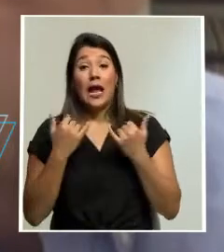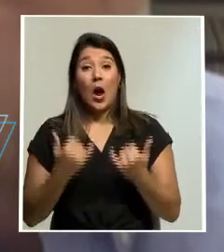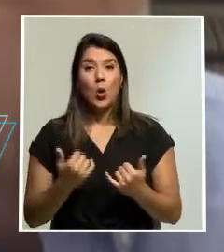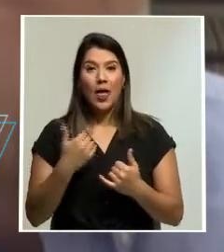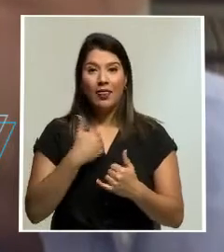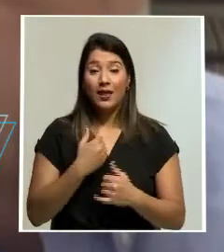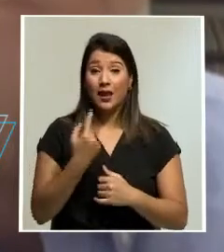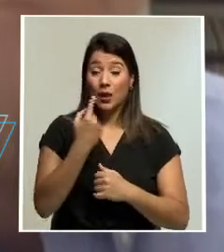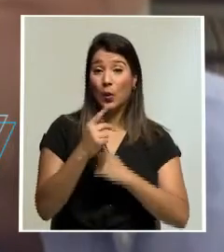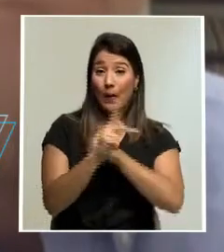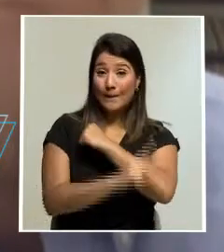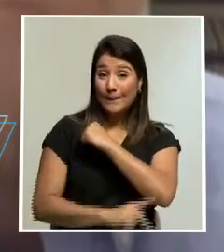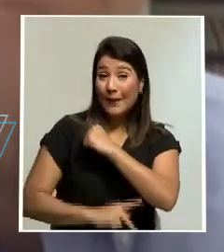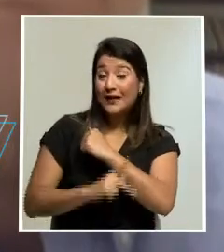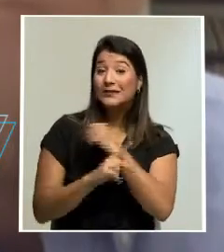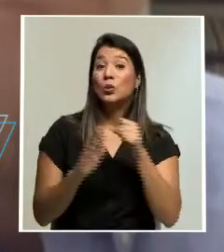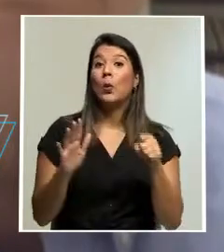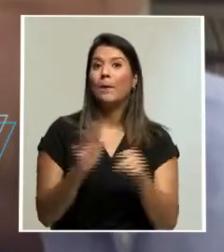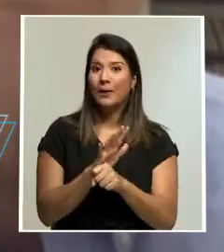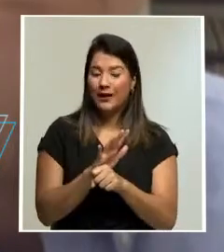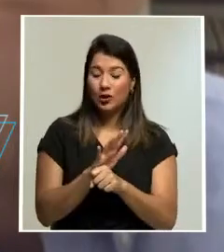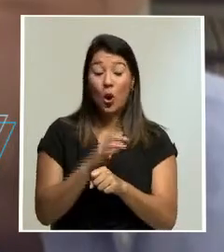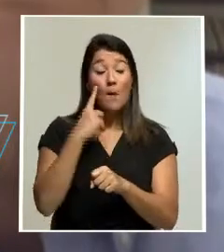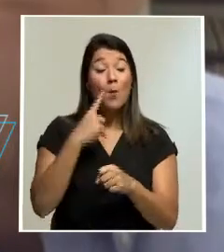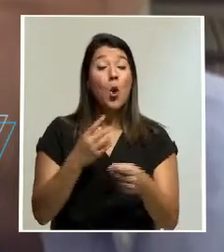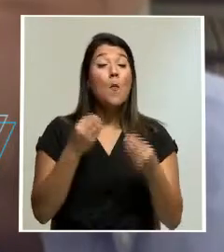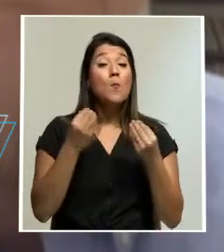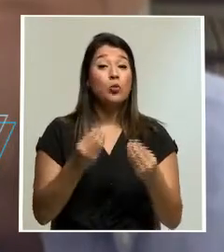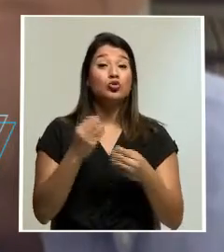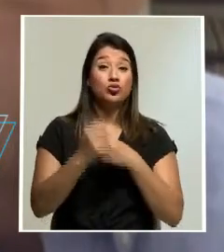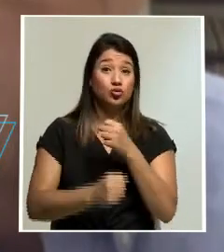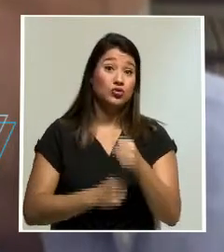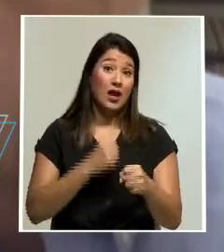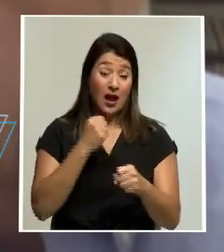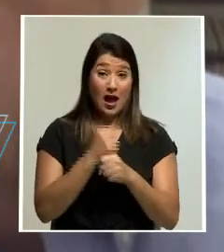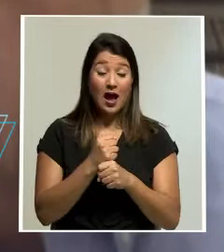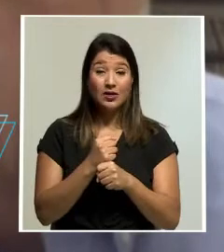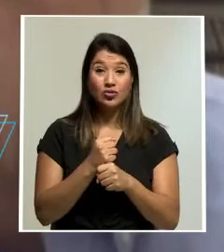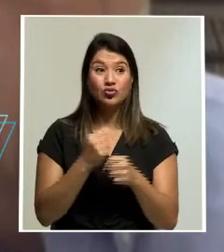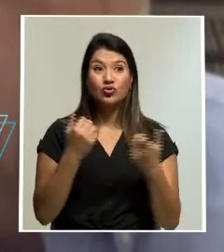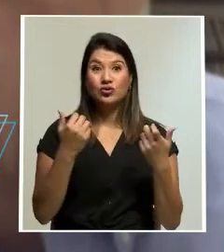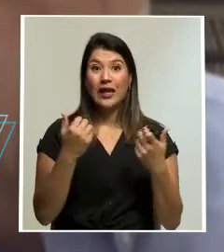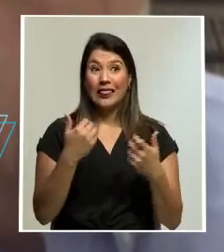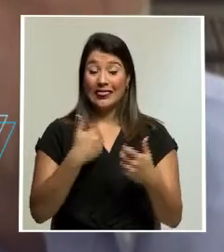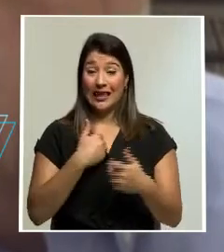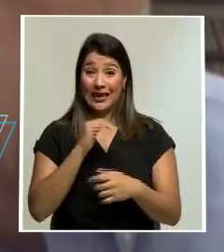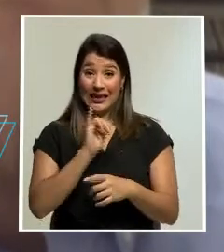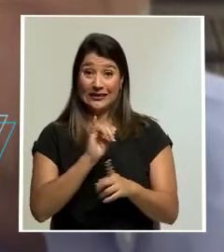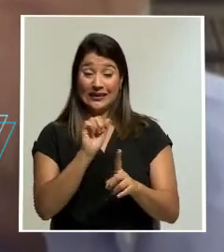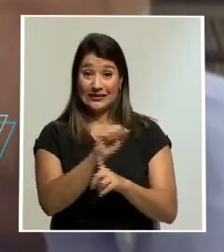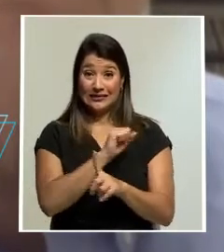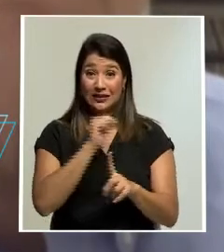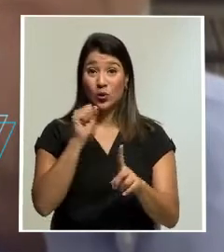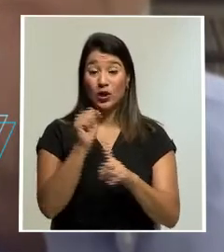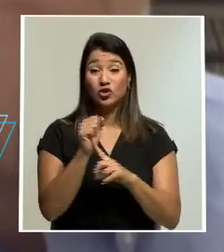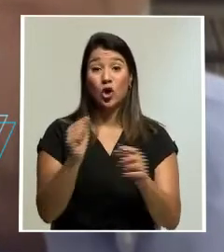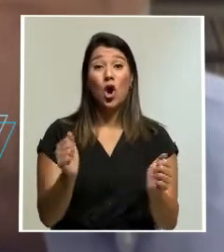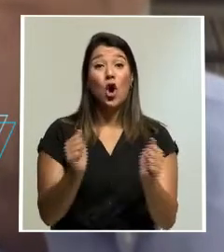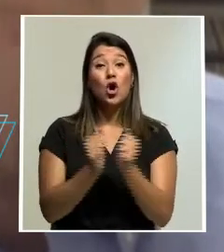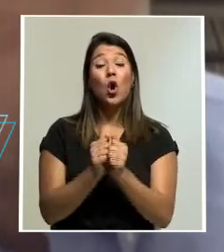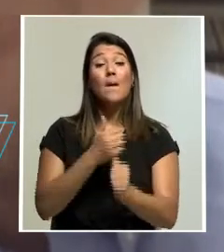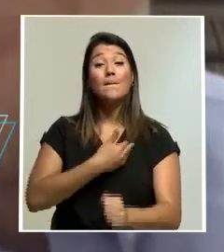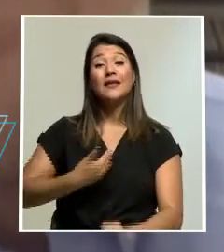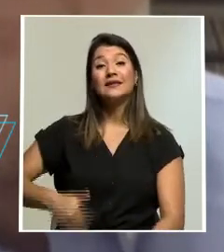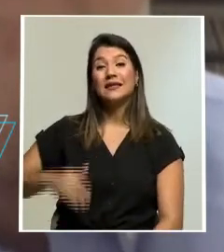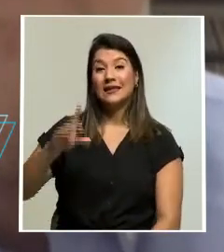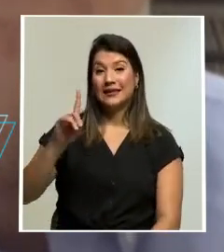un país entero. Durante muchos años ya llevan en esta situación con Daniel Ortega